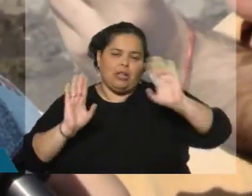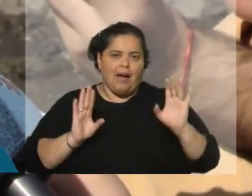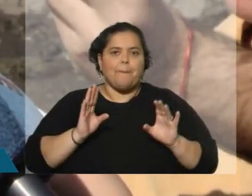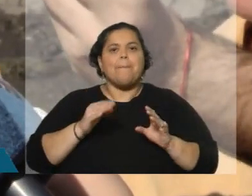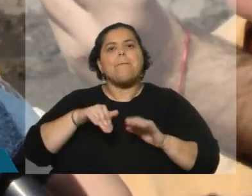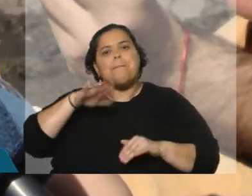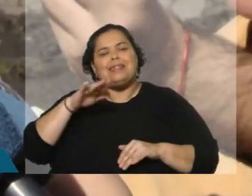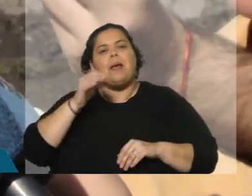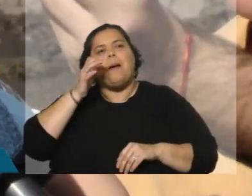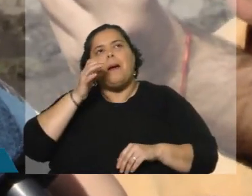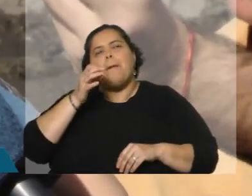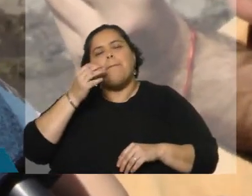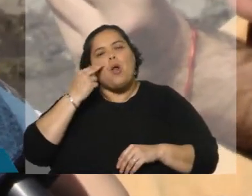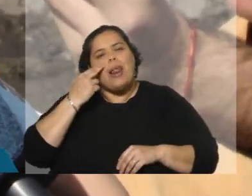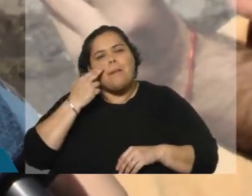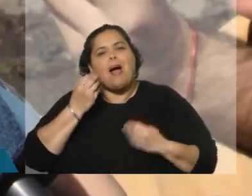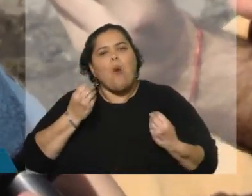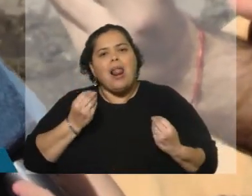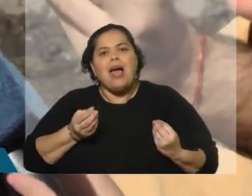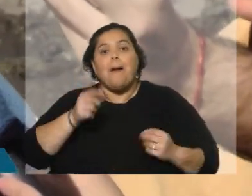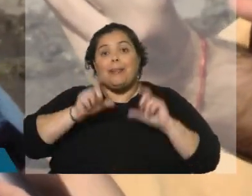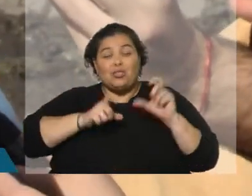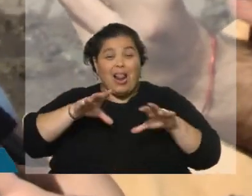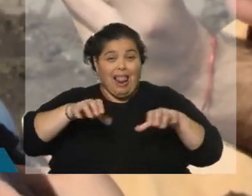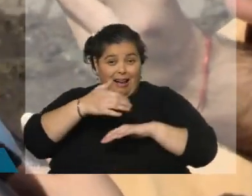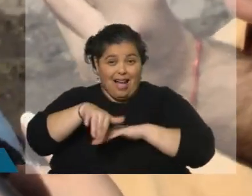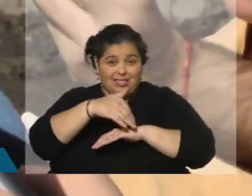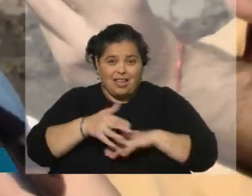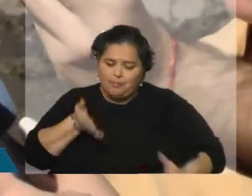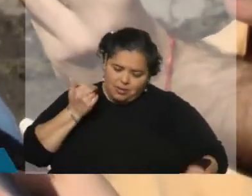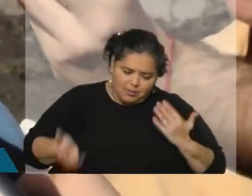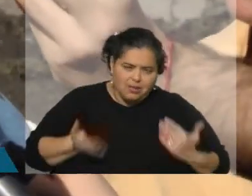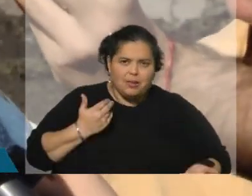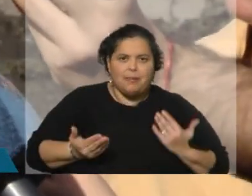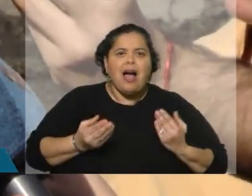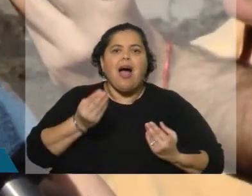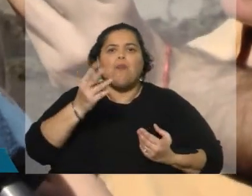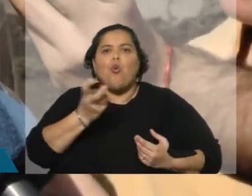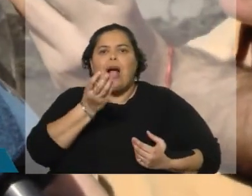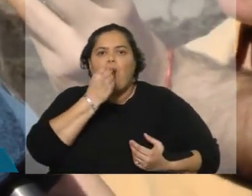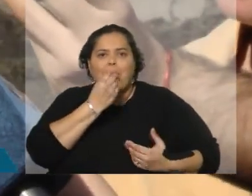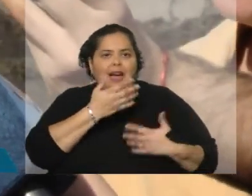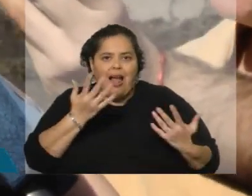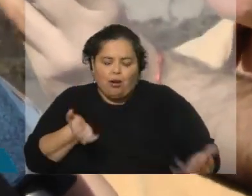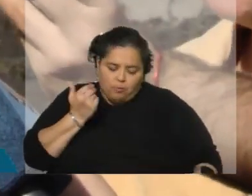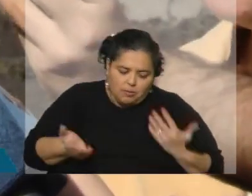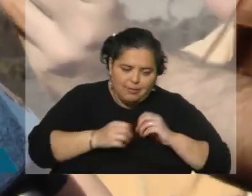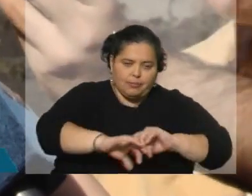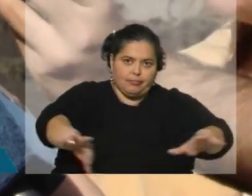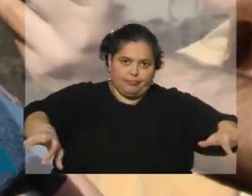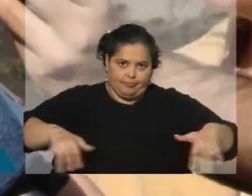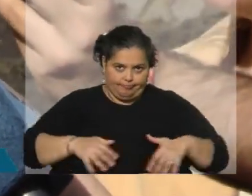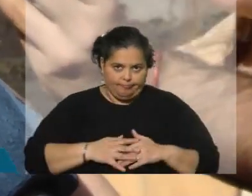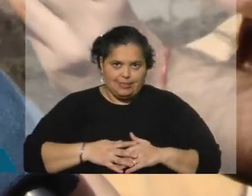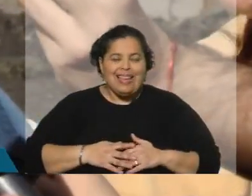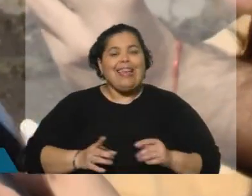por hurgado de residuos que están en la papelera. Y efectivamente, retiramos eso, pero además hicimos algunos estudios. El último que